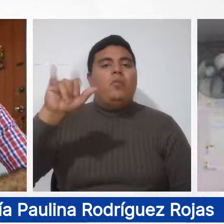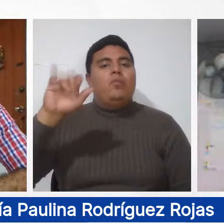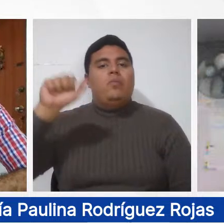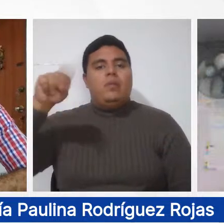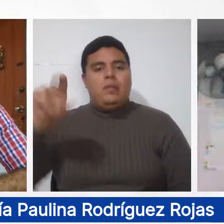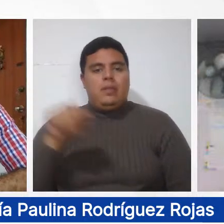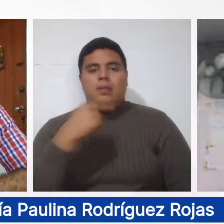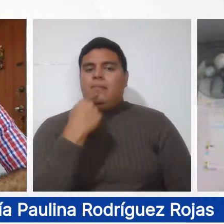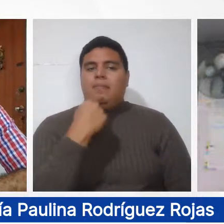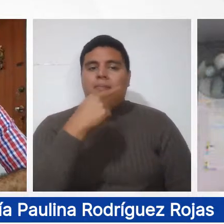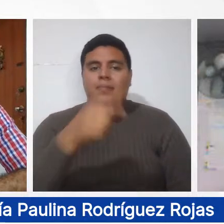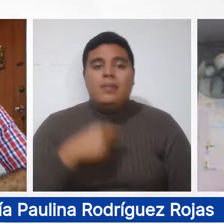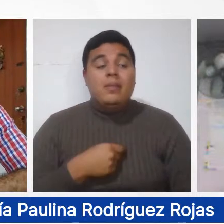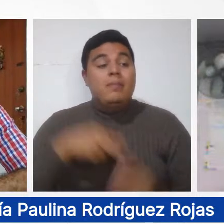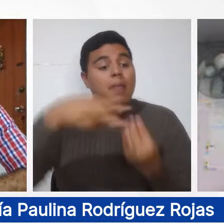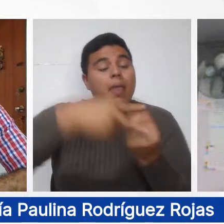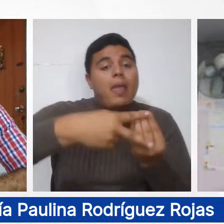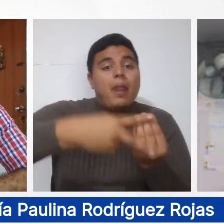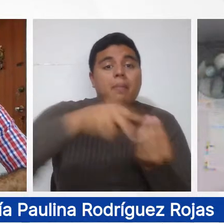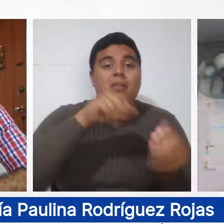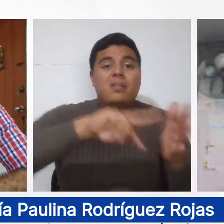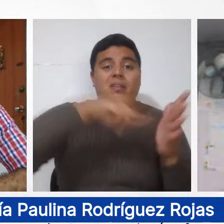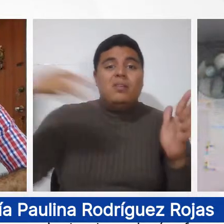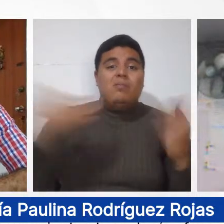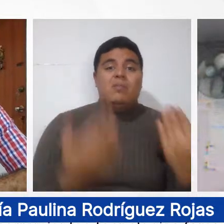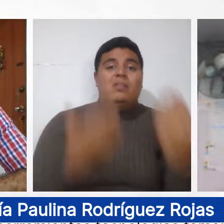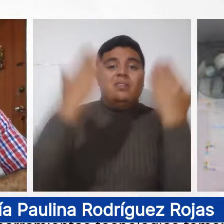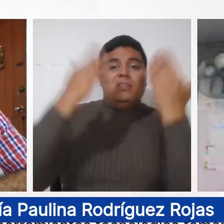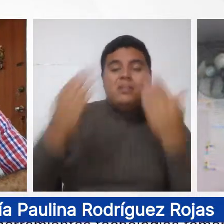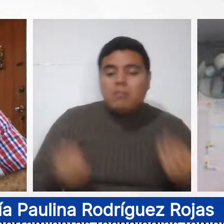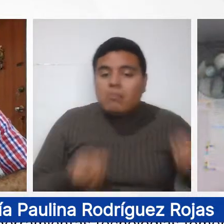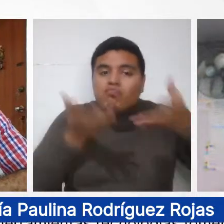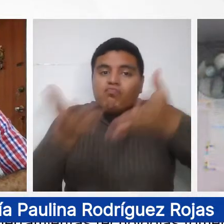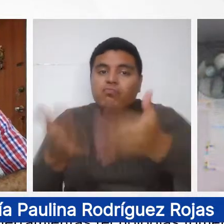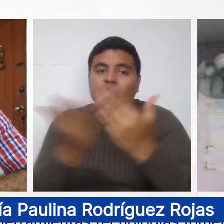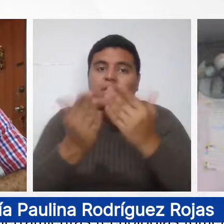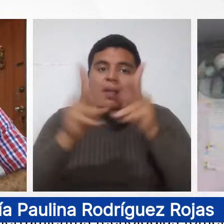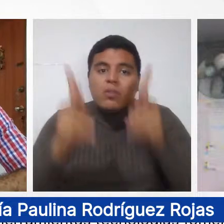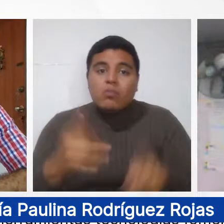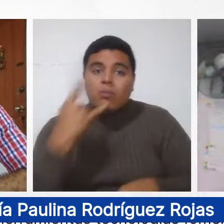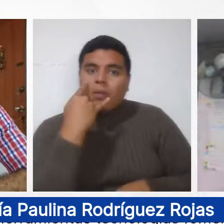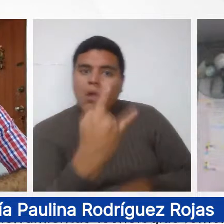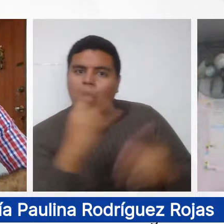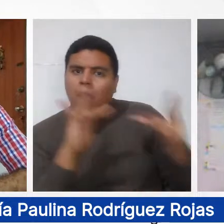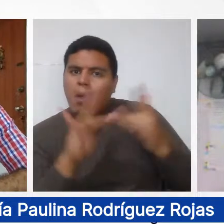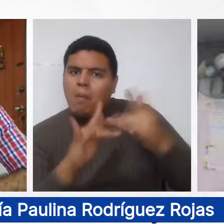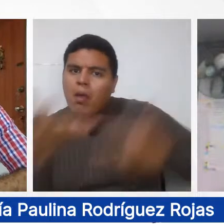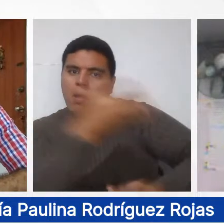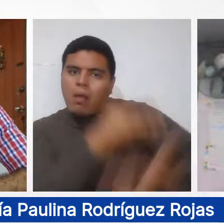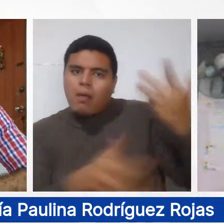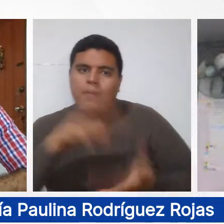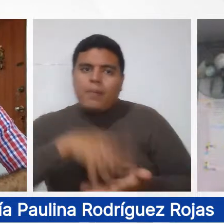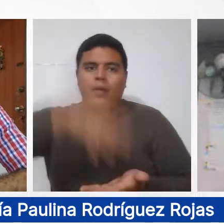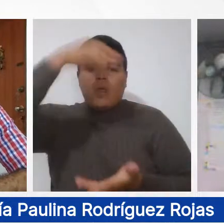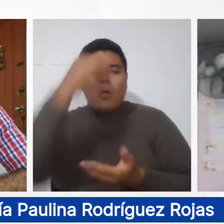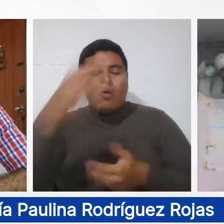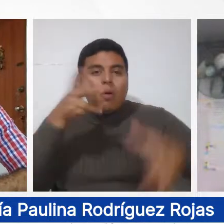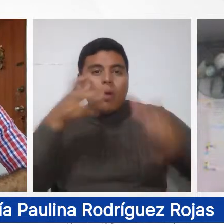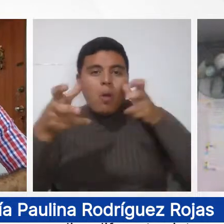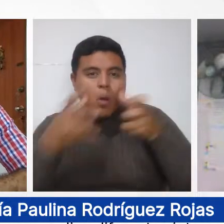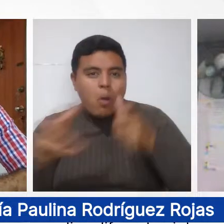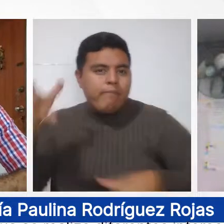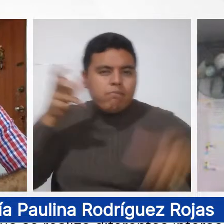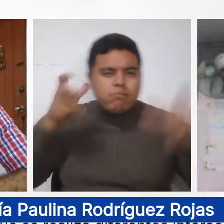el interés de los estudiantes porque se realizan diferentes interacciones. En el observar, practicar y escuchar, y es importante